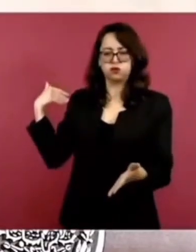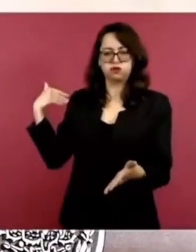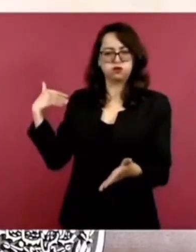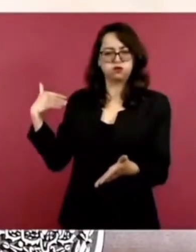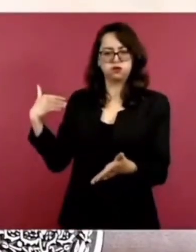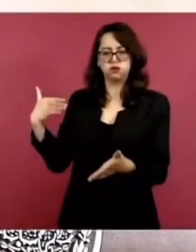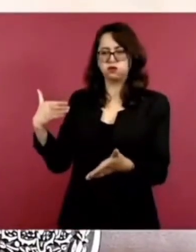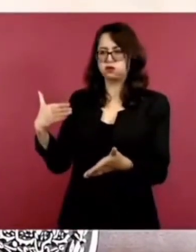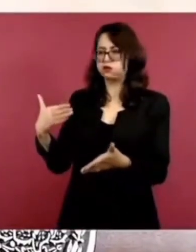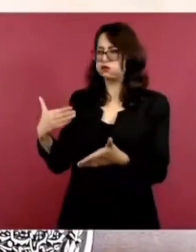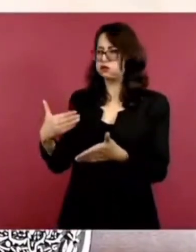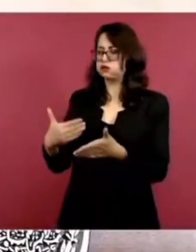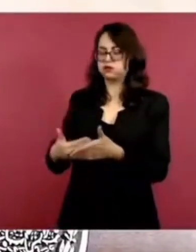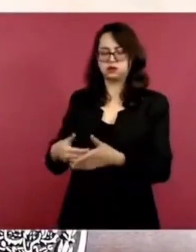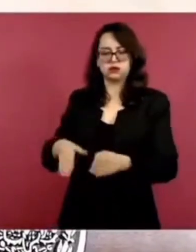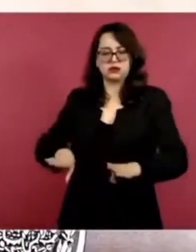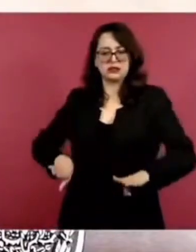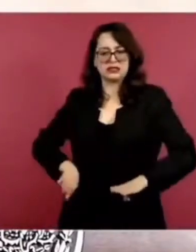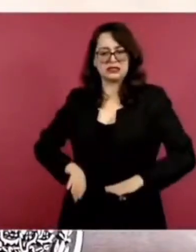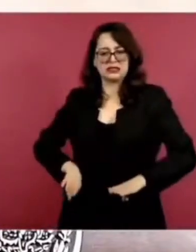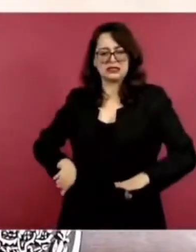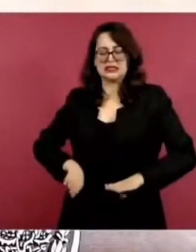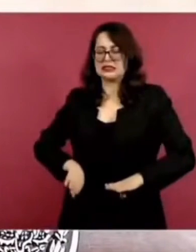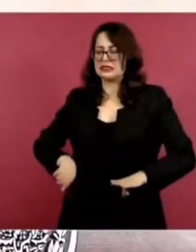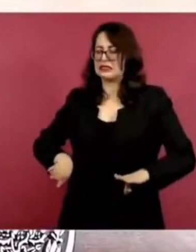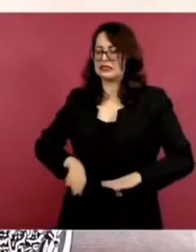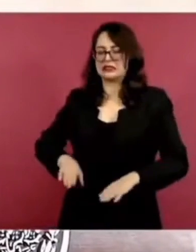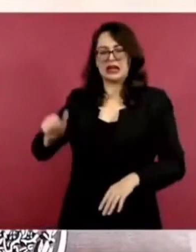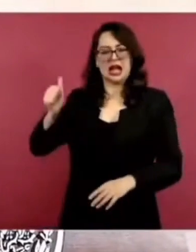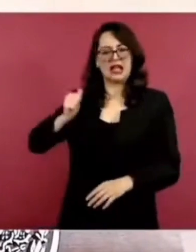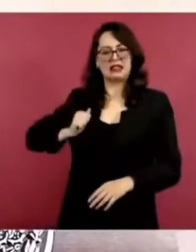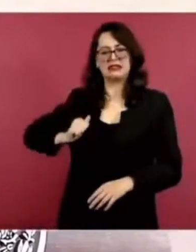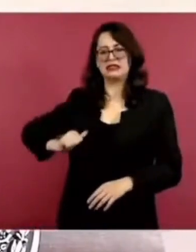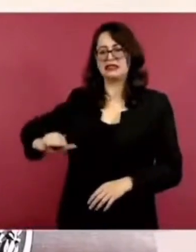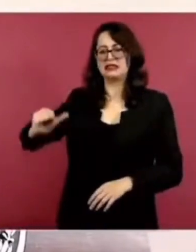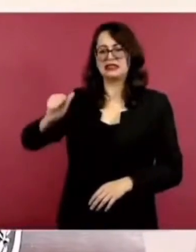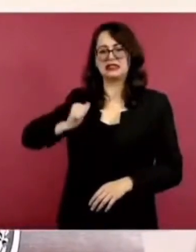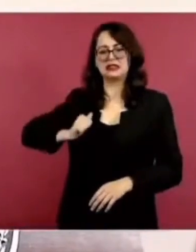una política, cuando ya están anquilosados estos